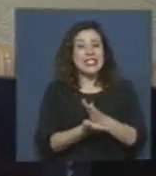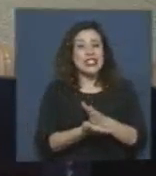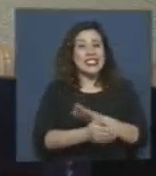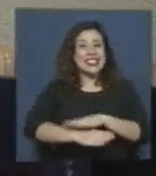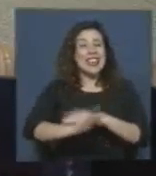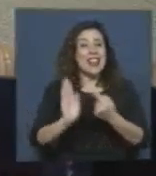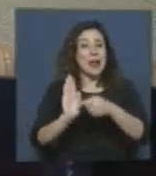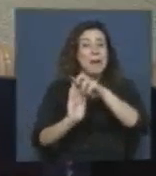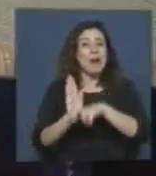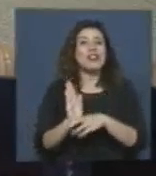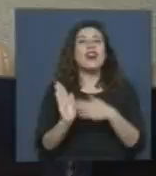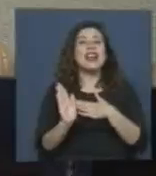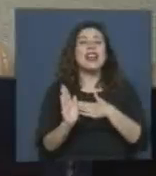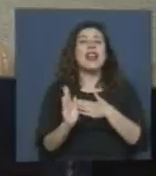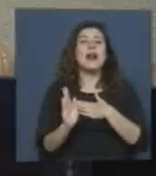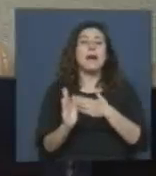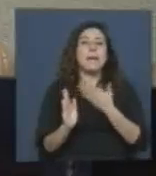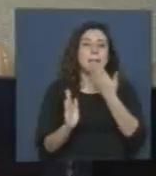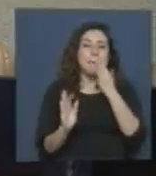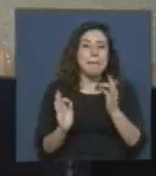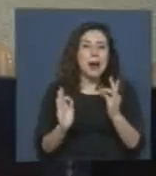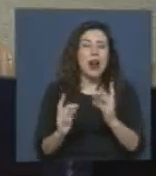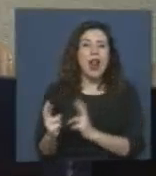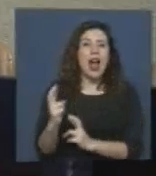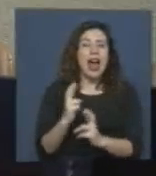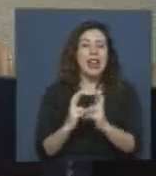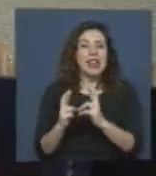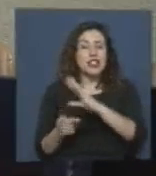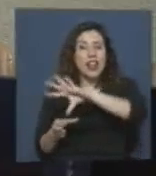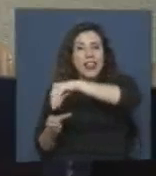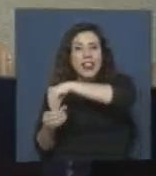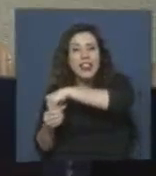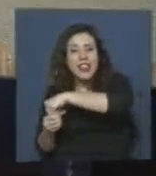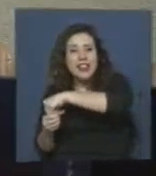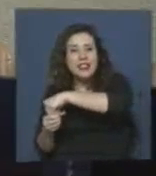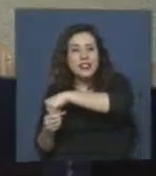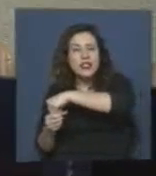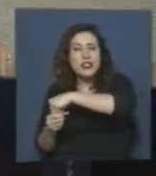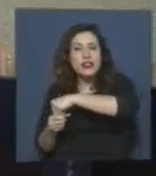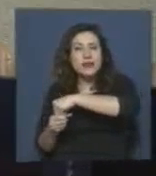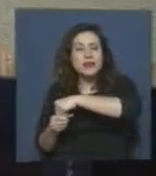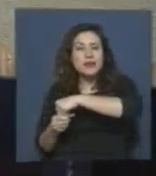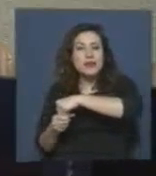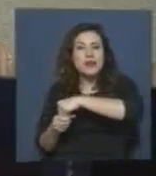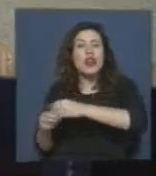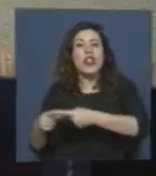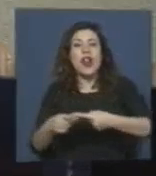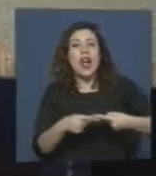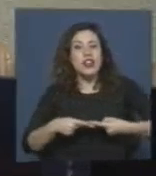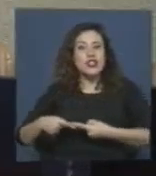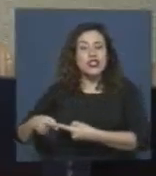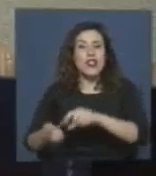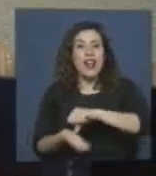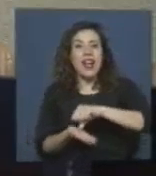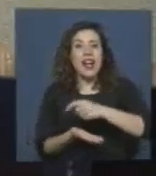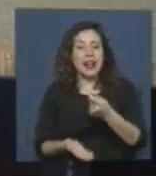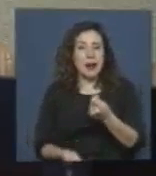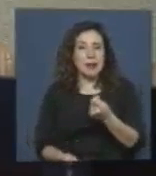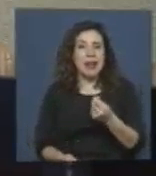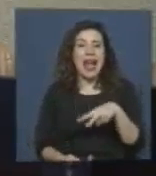proyecto tiene la finalidad de afianzar las relaciones al interior de la infraestructura de una sociedad capitalista